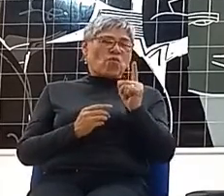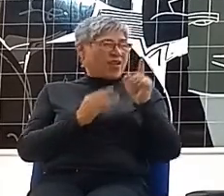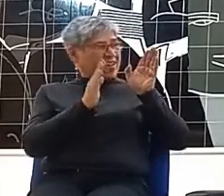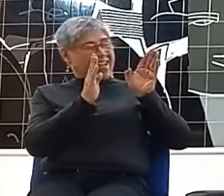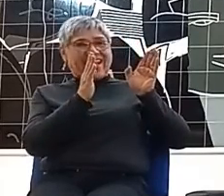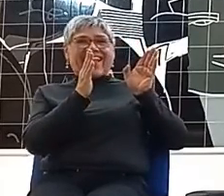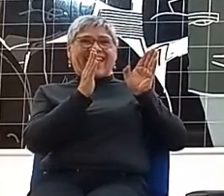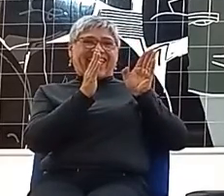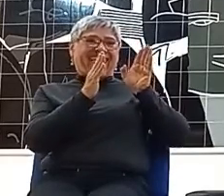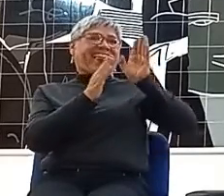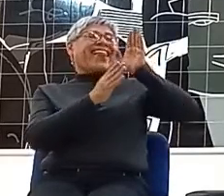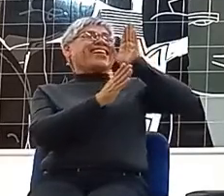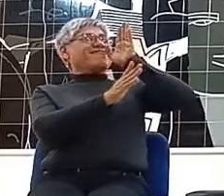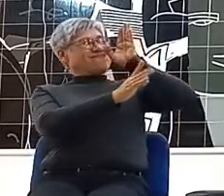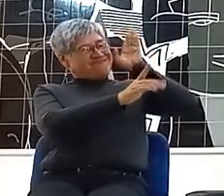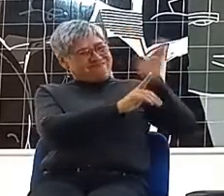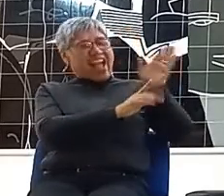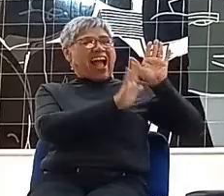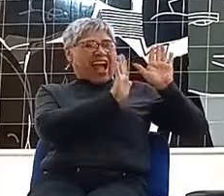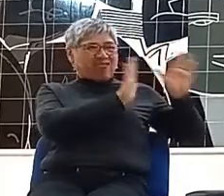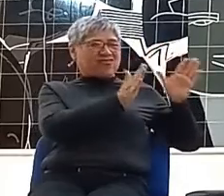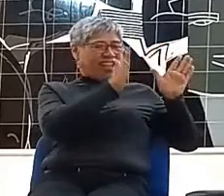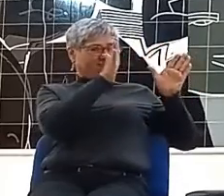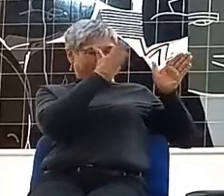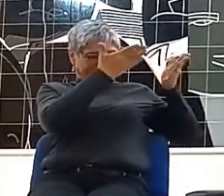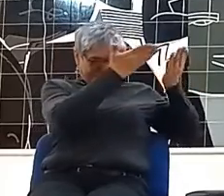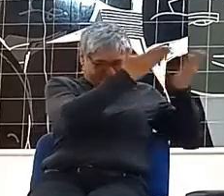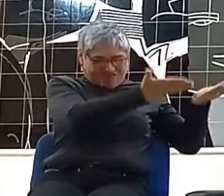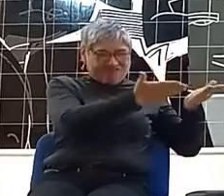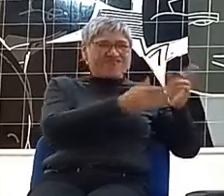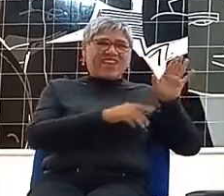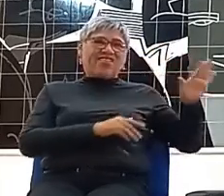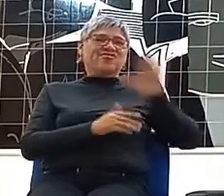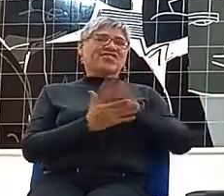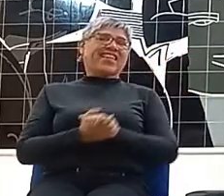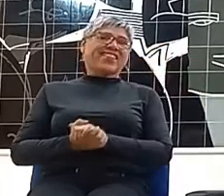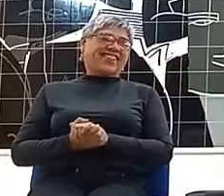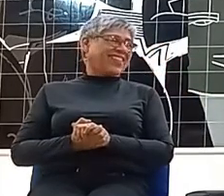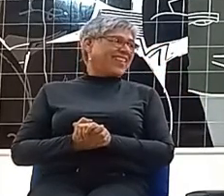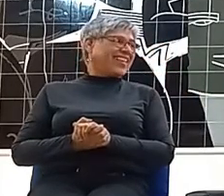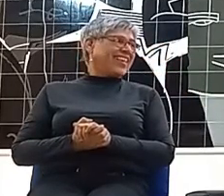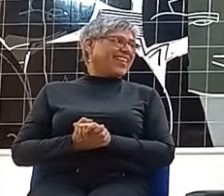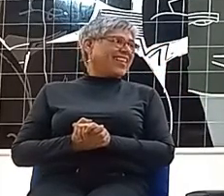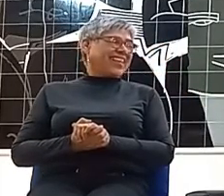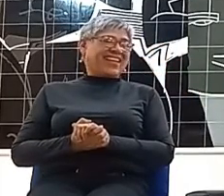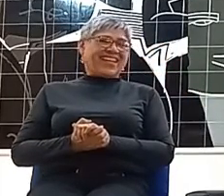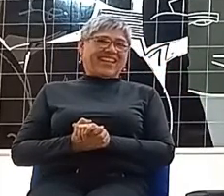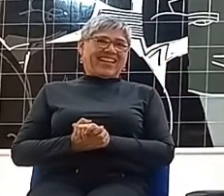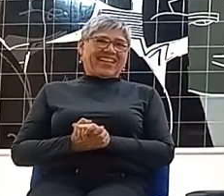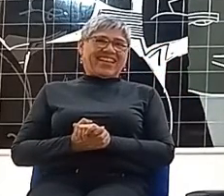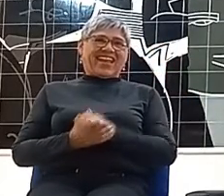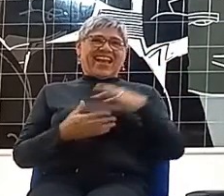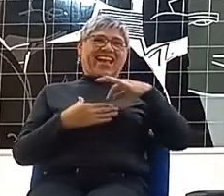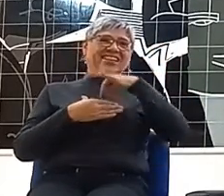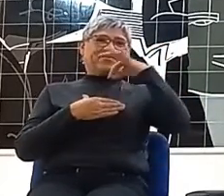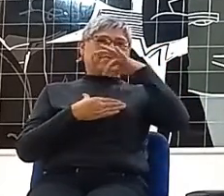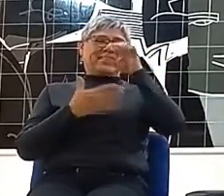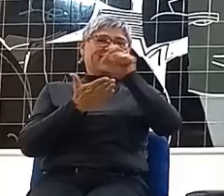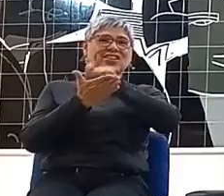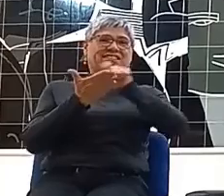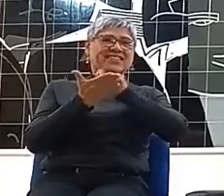Y ese poema devela el espíritu del